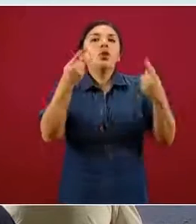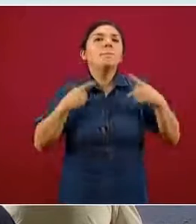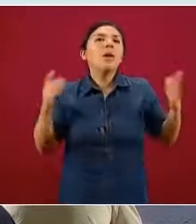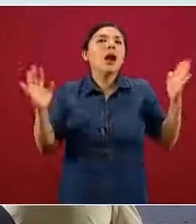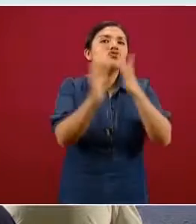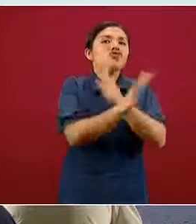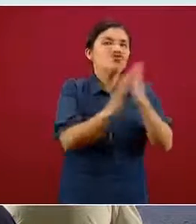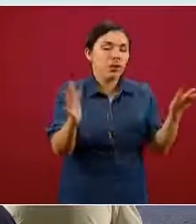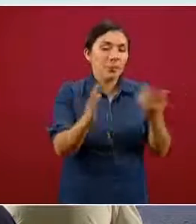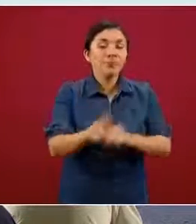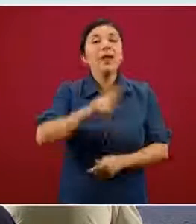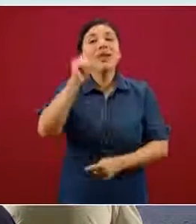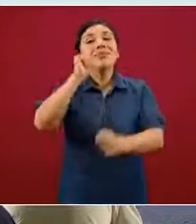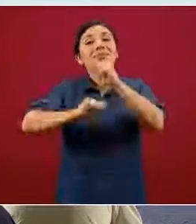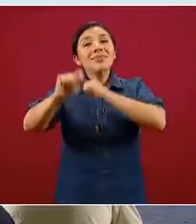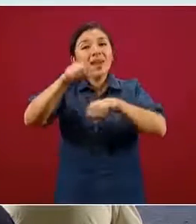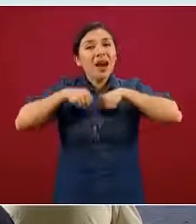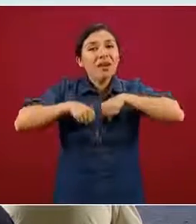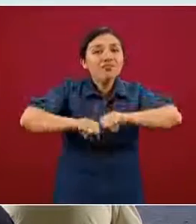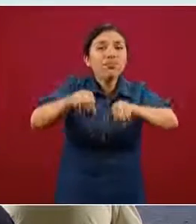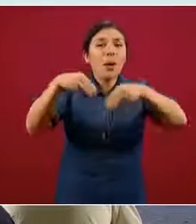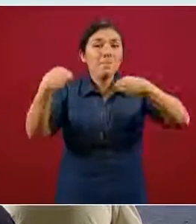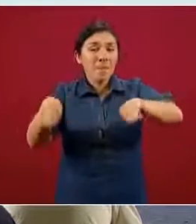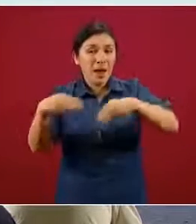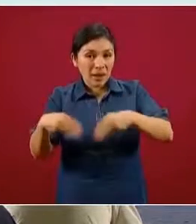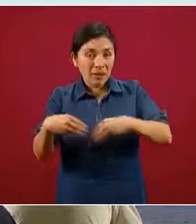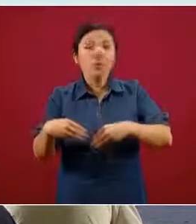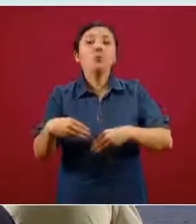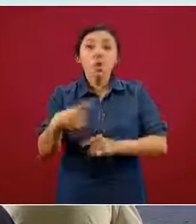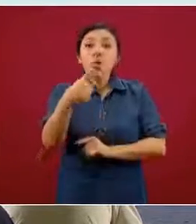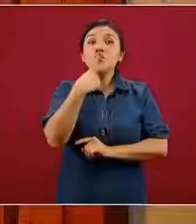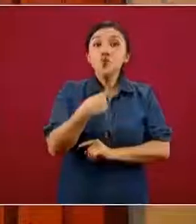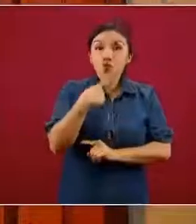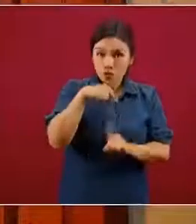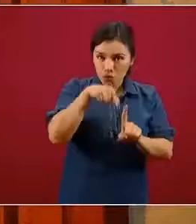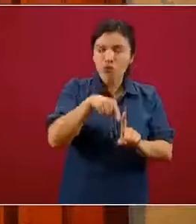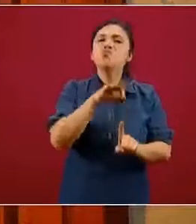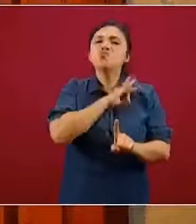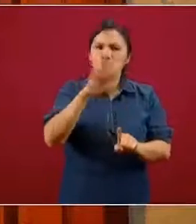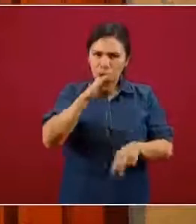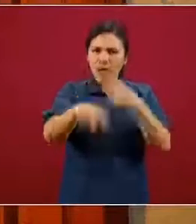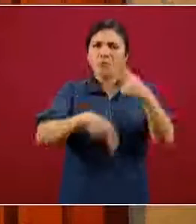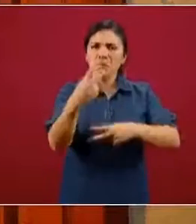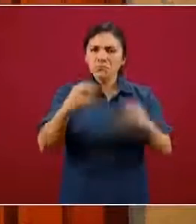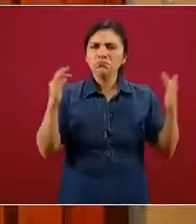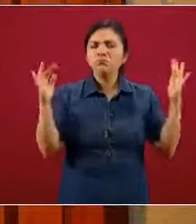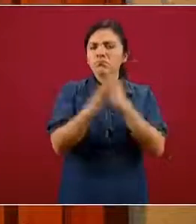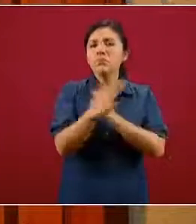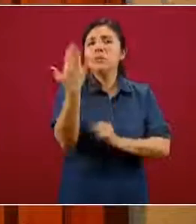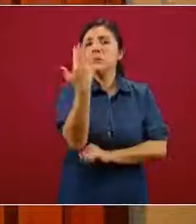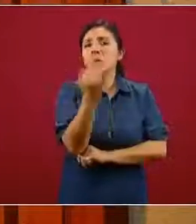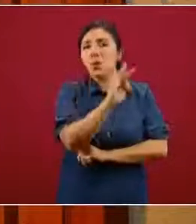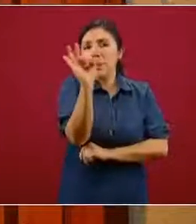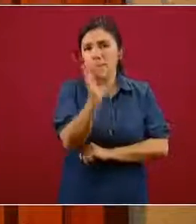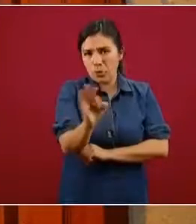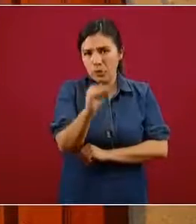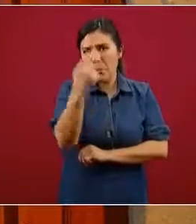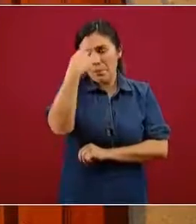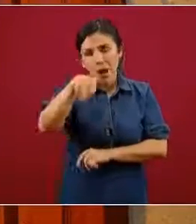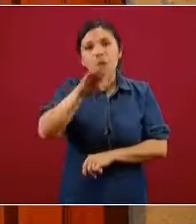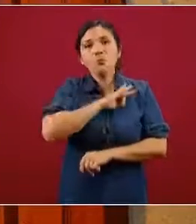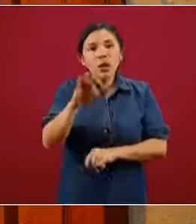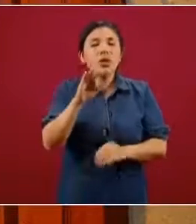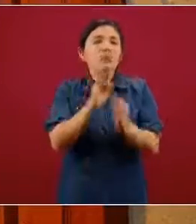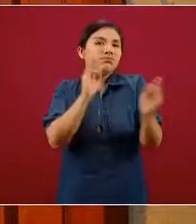el caso de los supermercados, desde rojo se tenía ya la posibilidad de un aforo al 50% para poder